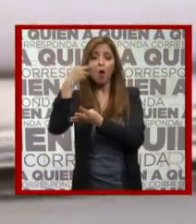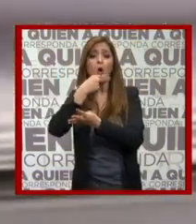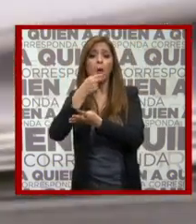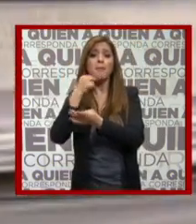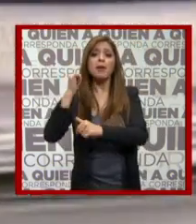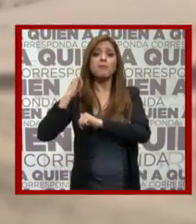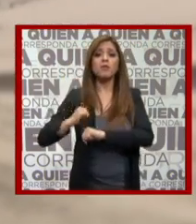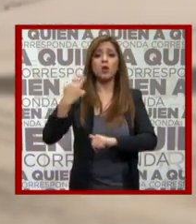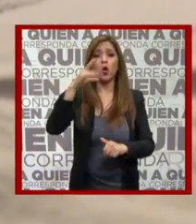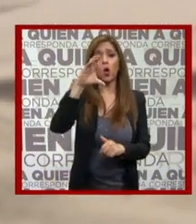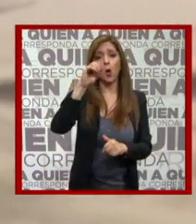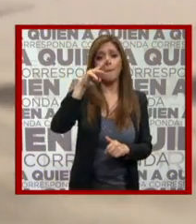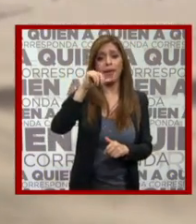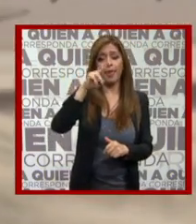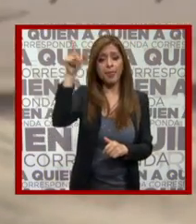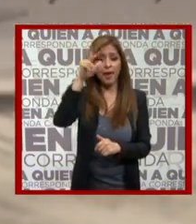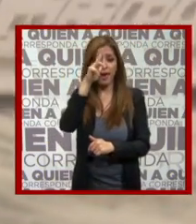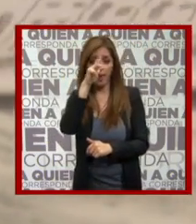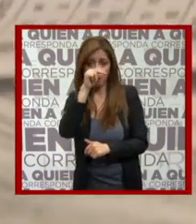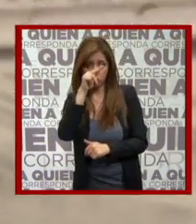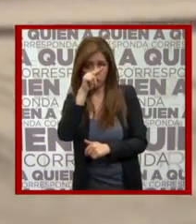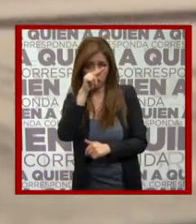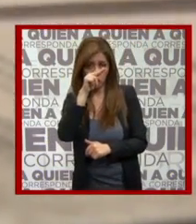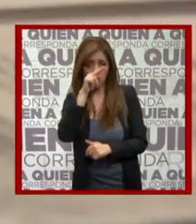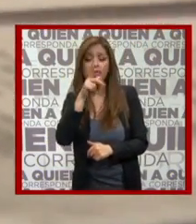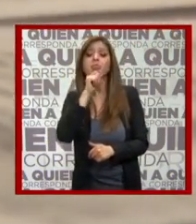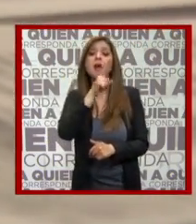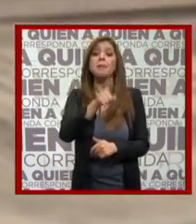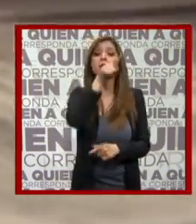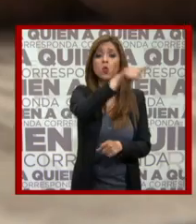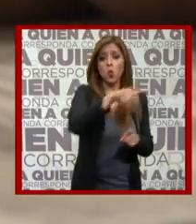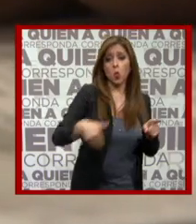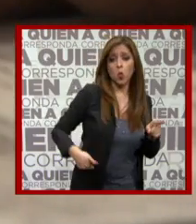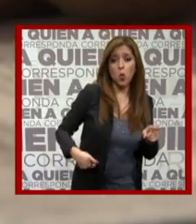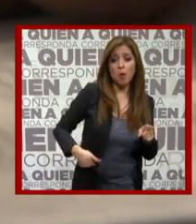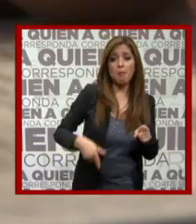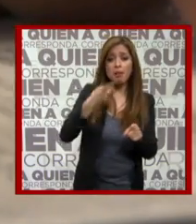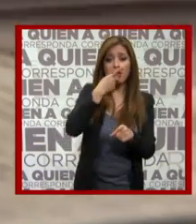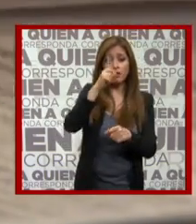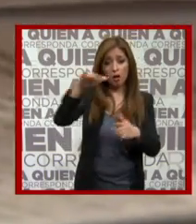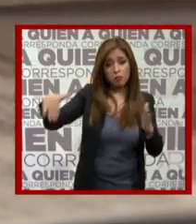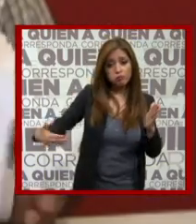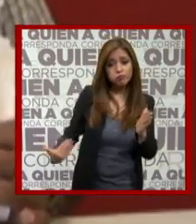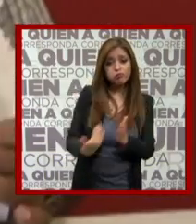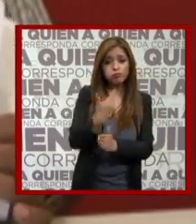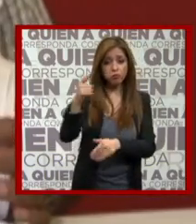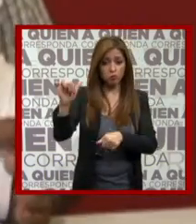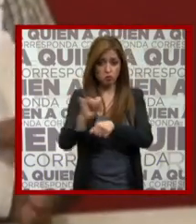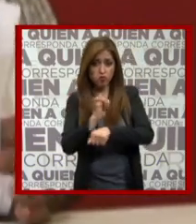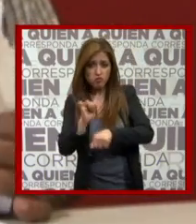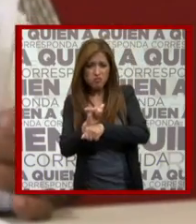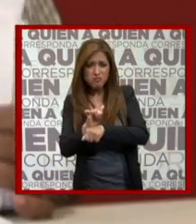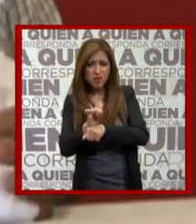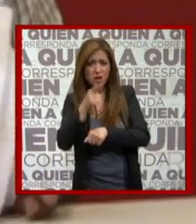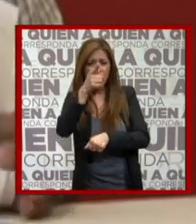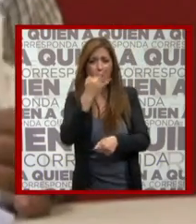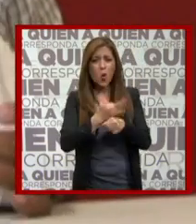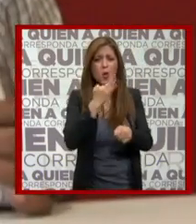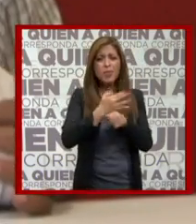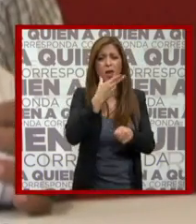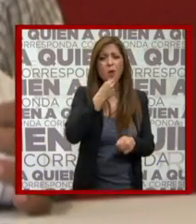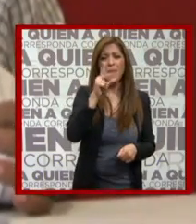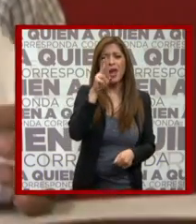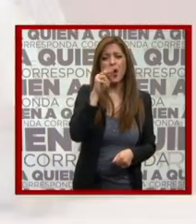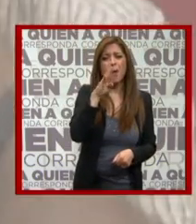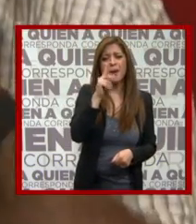comandante policíaco en Hermosillo, en Sonora. Además de que fue culpado de forma intencional de un accidente de auto. Fue como dijo sentirse Roberto